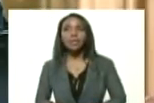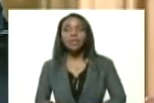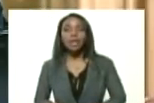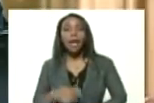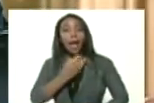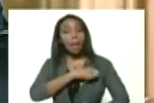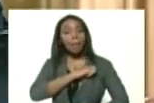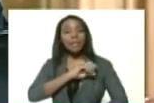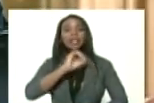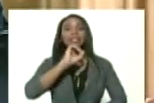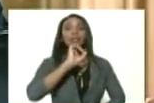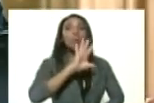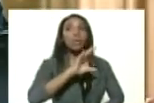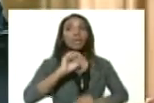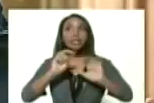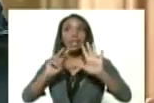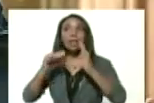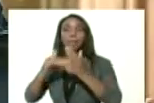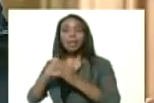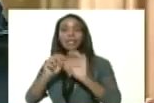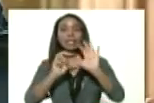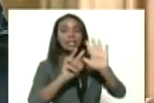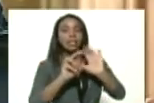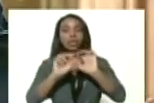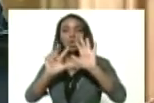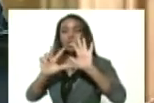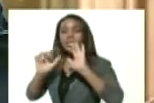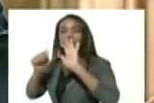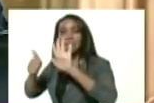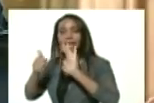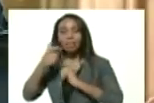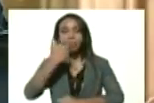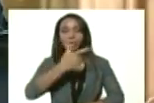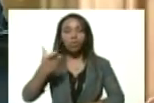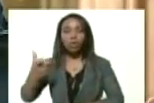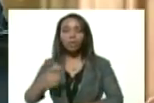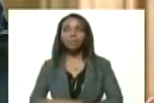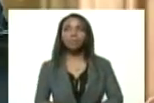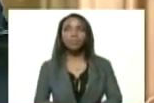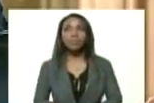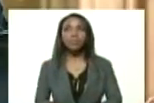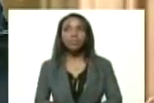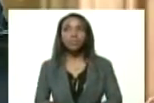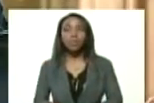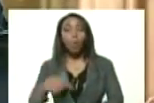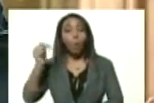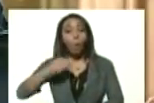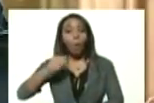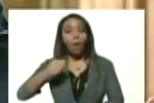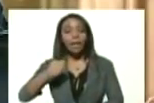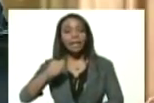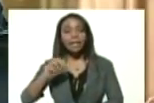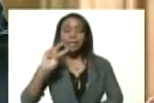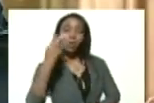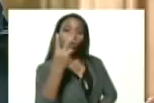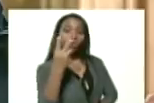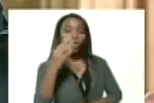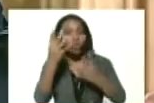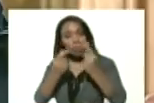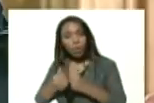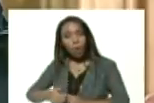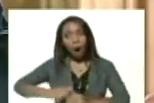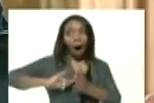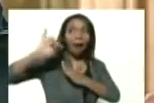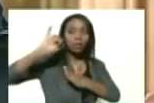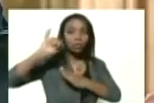57 mil 786 casa hoy tuvo el segundo número más alto